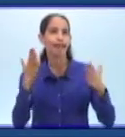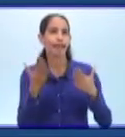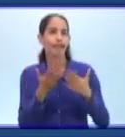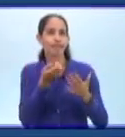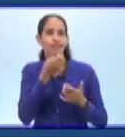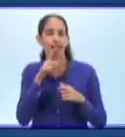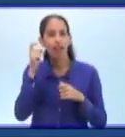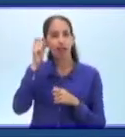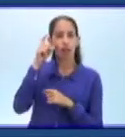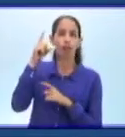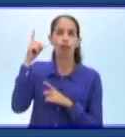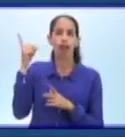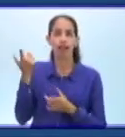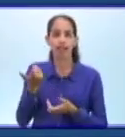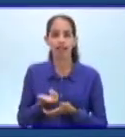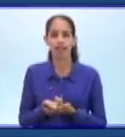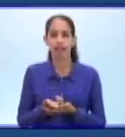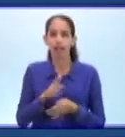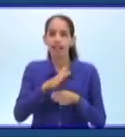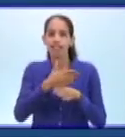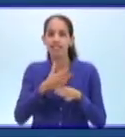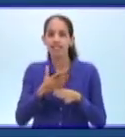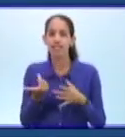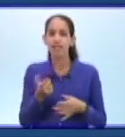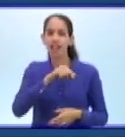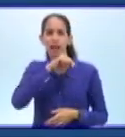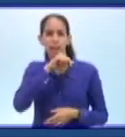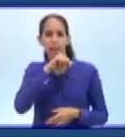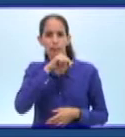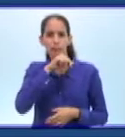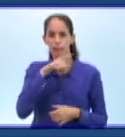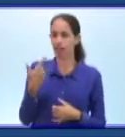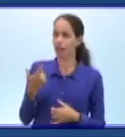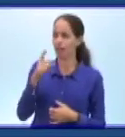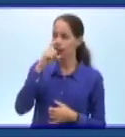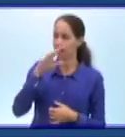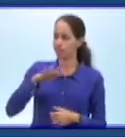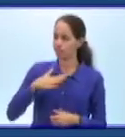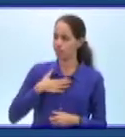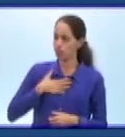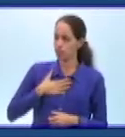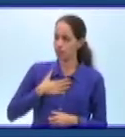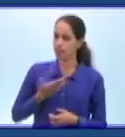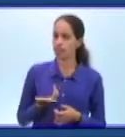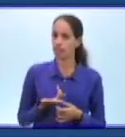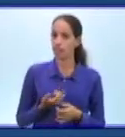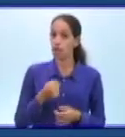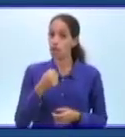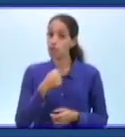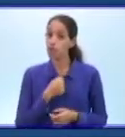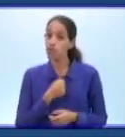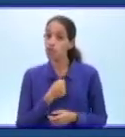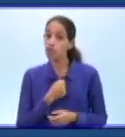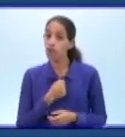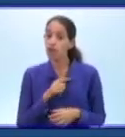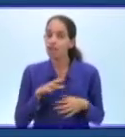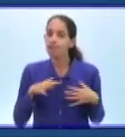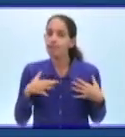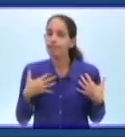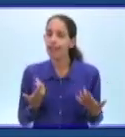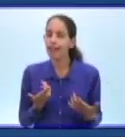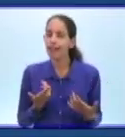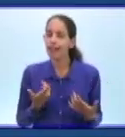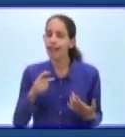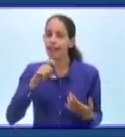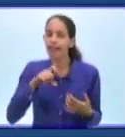pudiera ser, ¿qué significa una madre para un hijo? ¿Qué quiero decir de mi madre? Y ya aquí voy